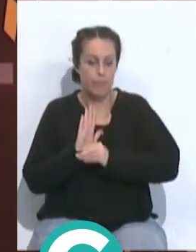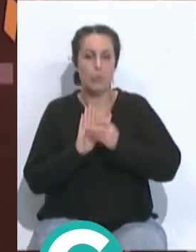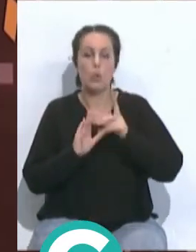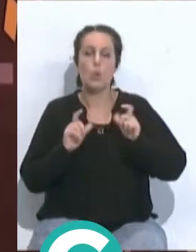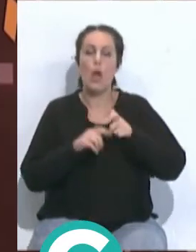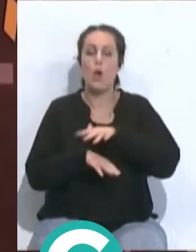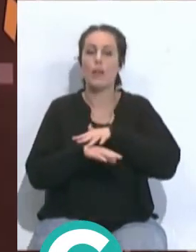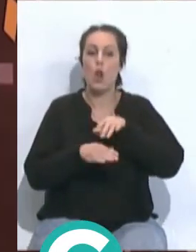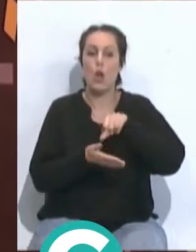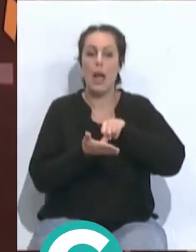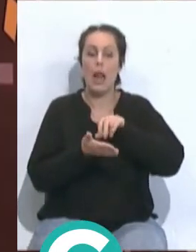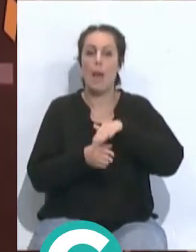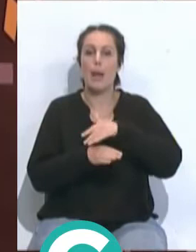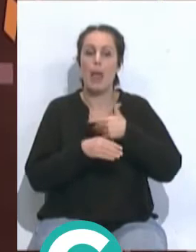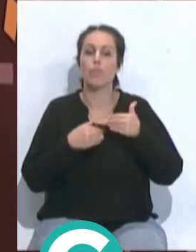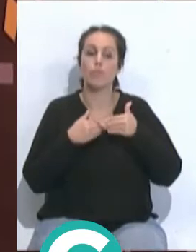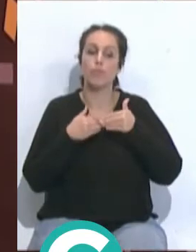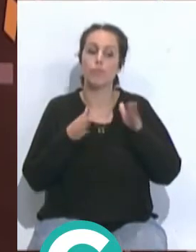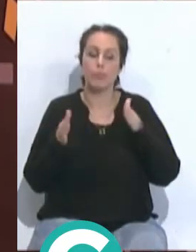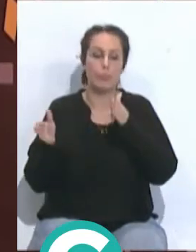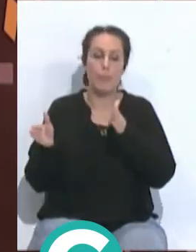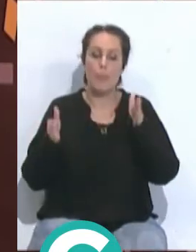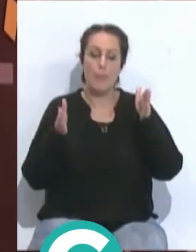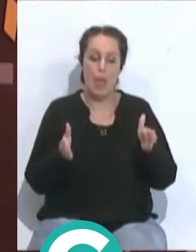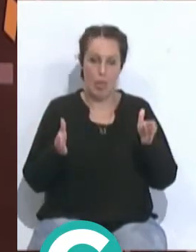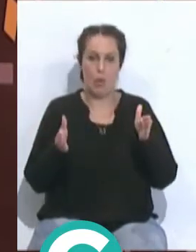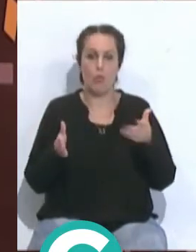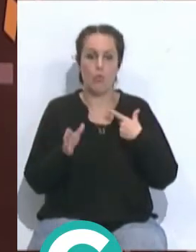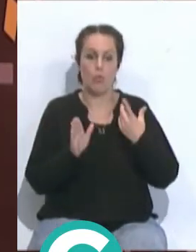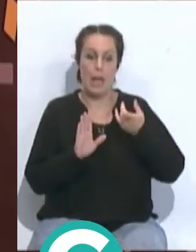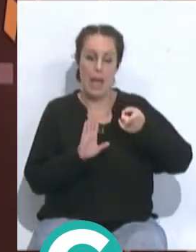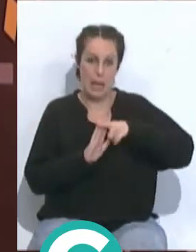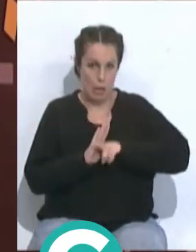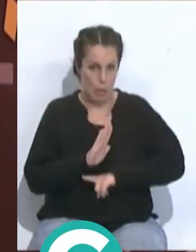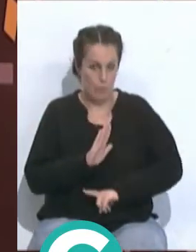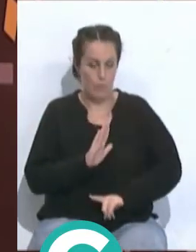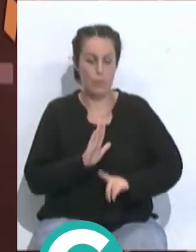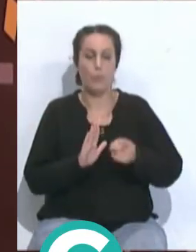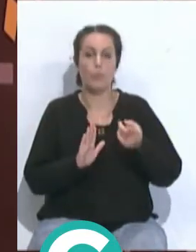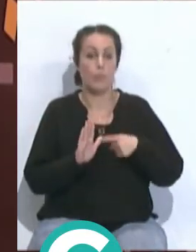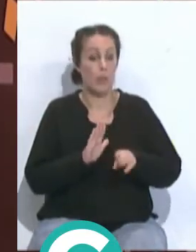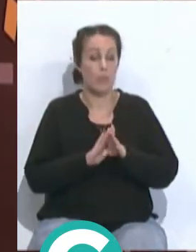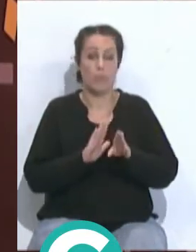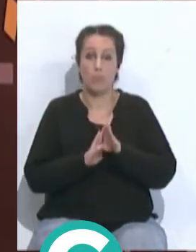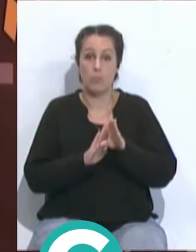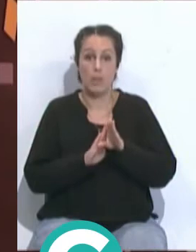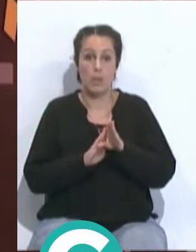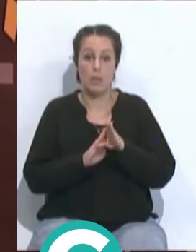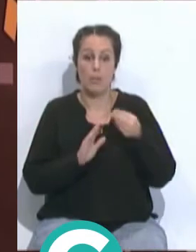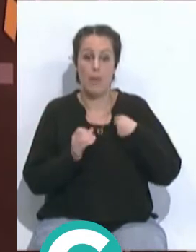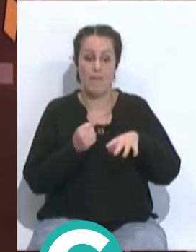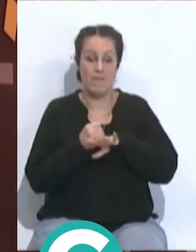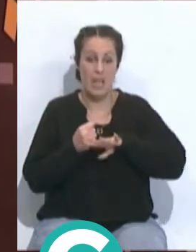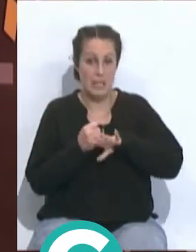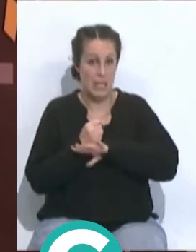Gobierno local para que pueda abrirse el plazo de inscripción. Se mantienen además en la línea esas bases